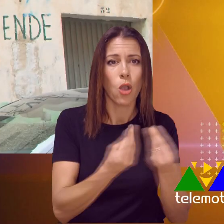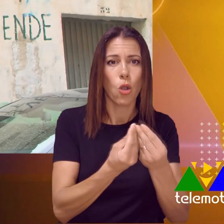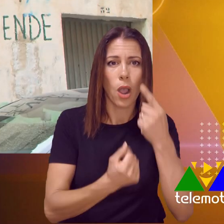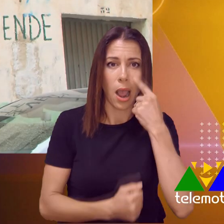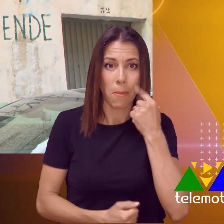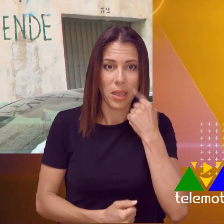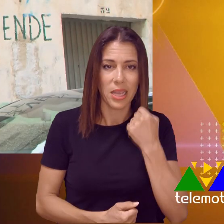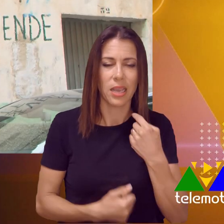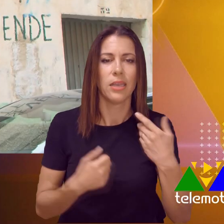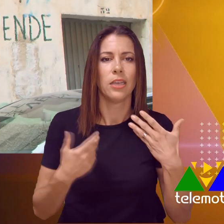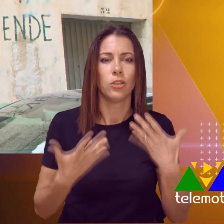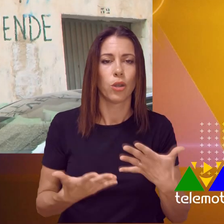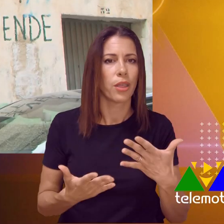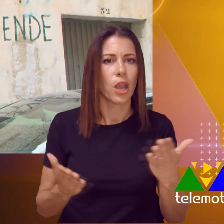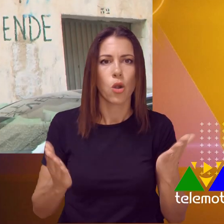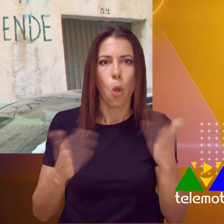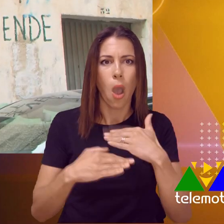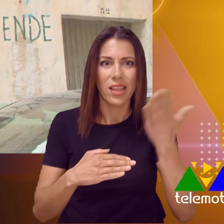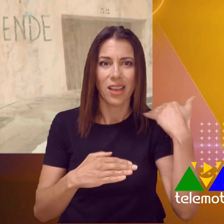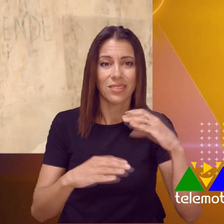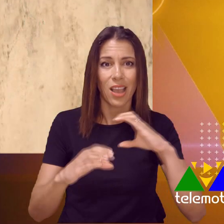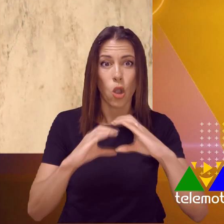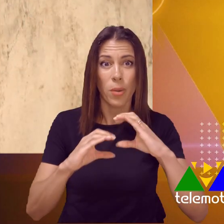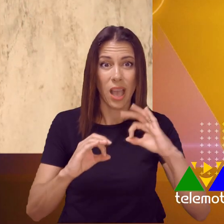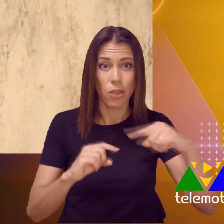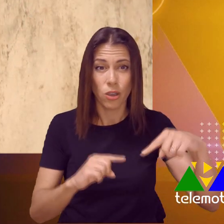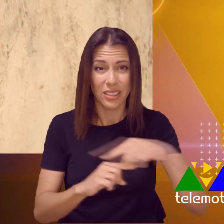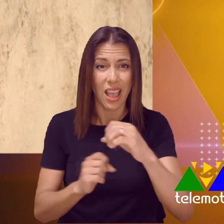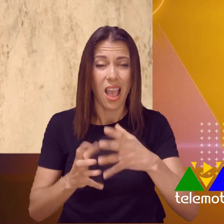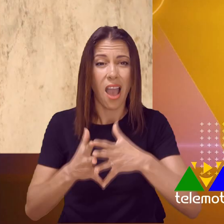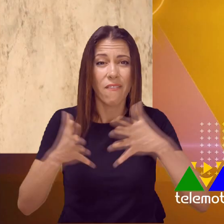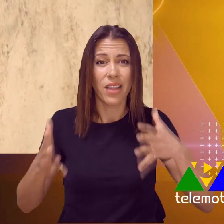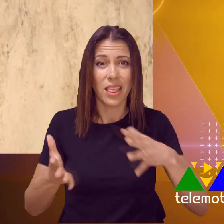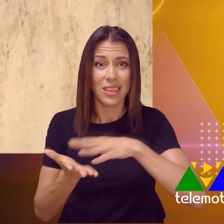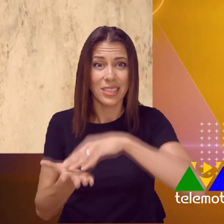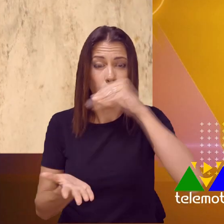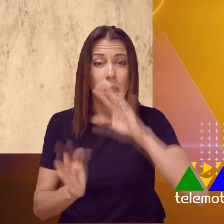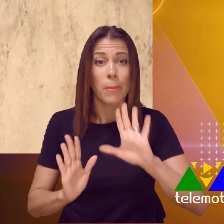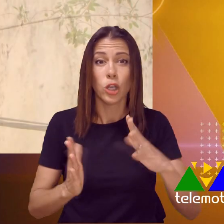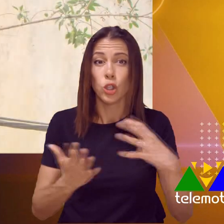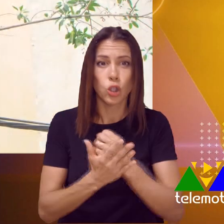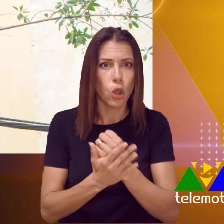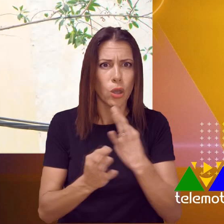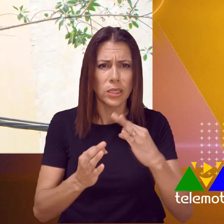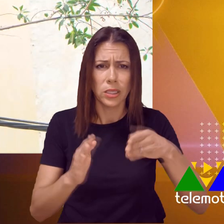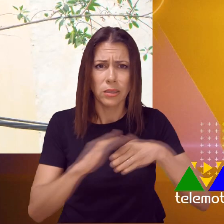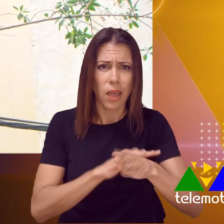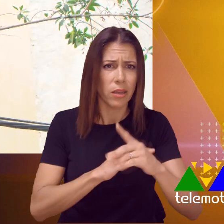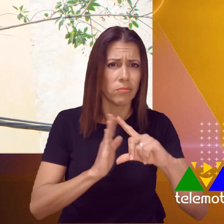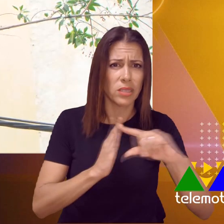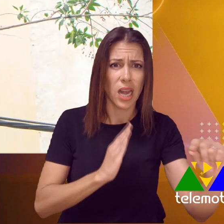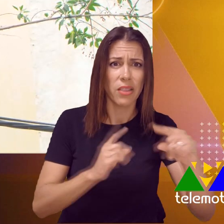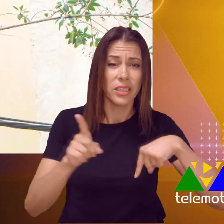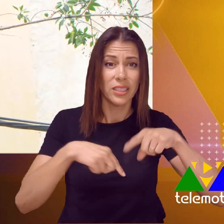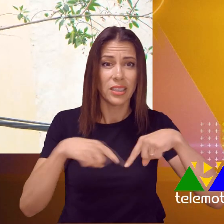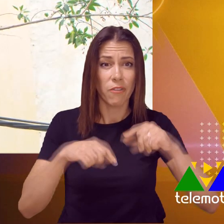Almería, es decir, que no había comunicación por la avenida Salobreña y todo el tráfico de entrada a Motril se hacía a